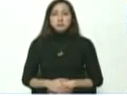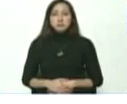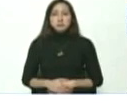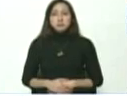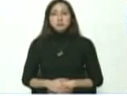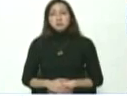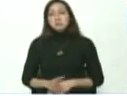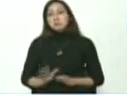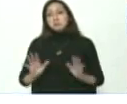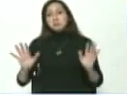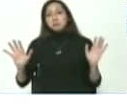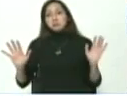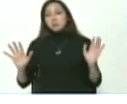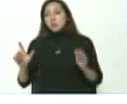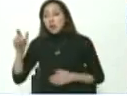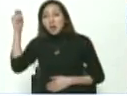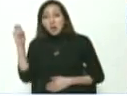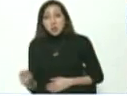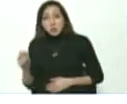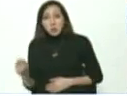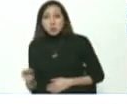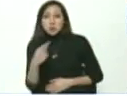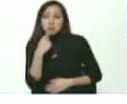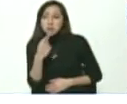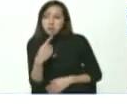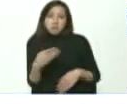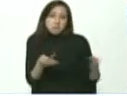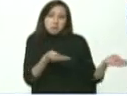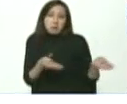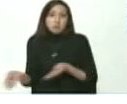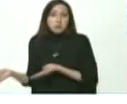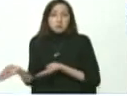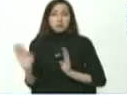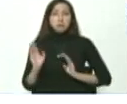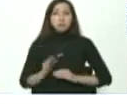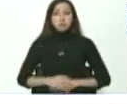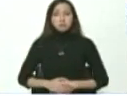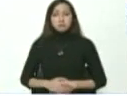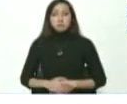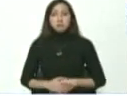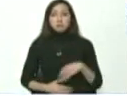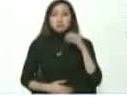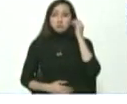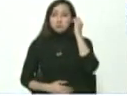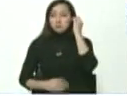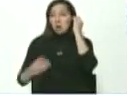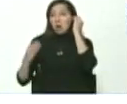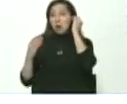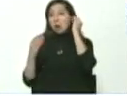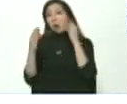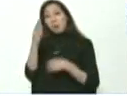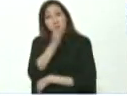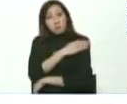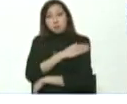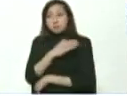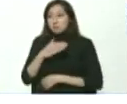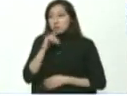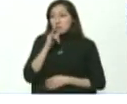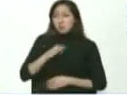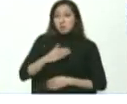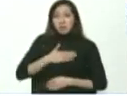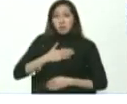Y bueno, el diputado Francisco Torrealba dijo bienvenido. Me transmitió la información y le dije,